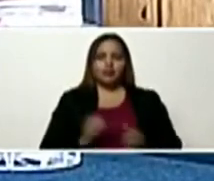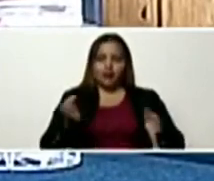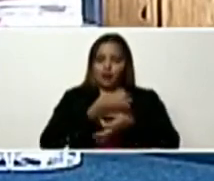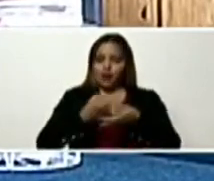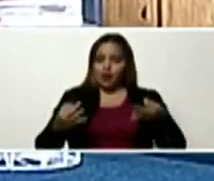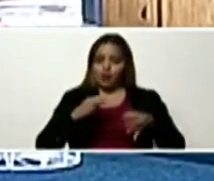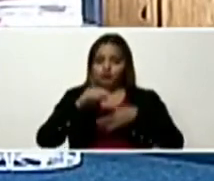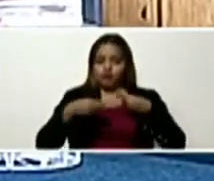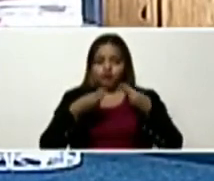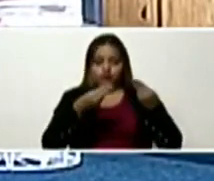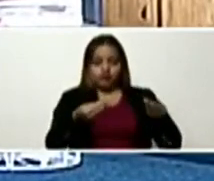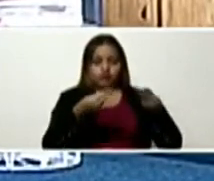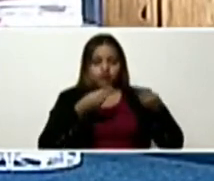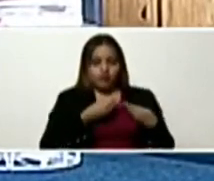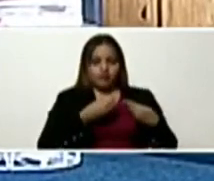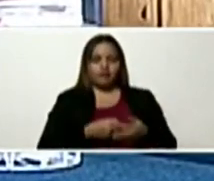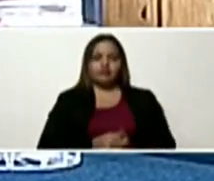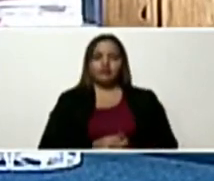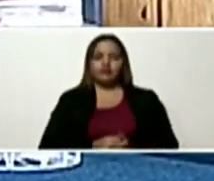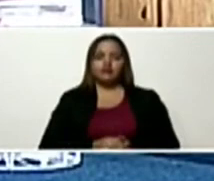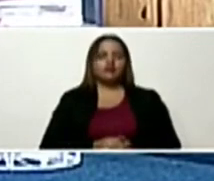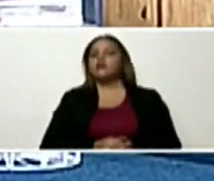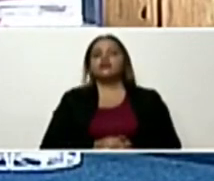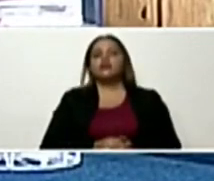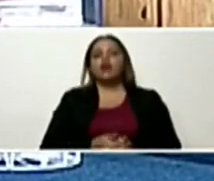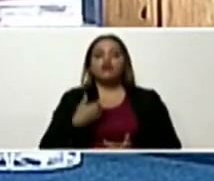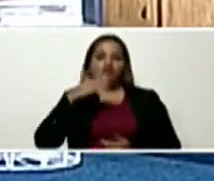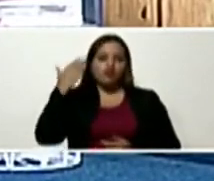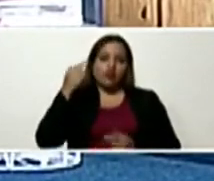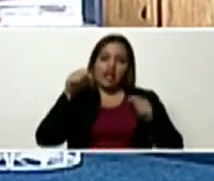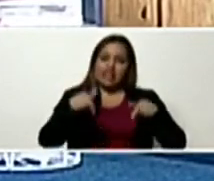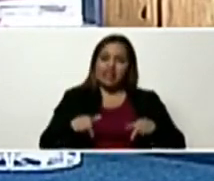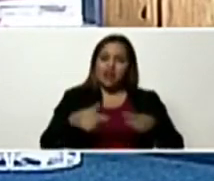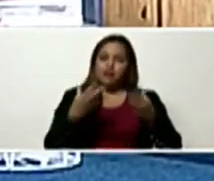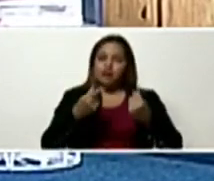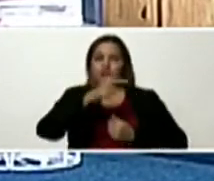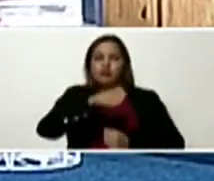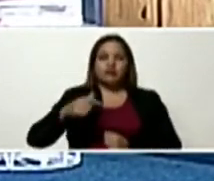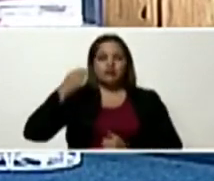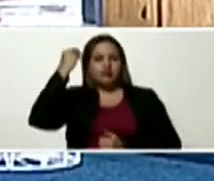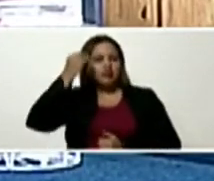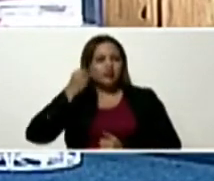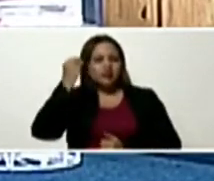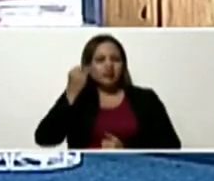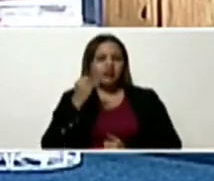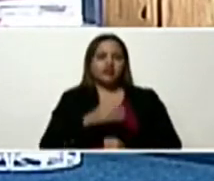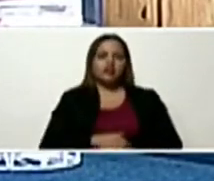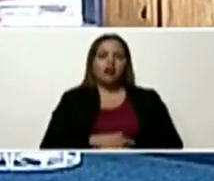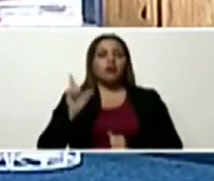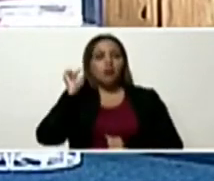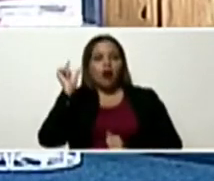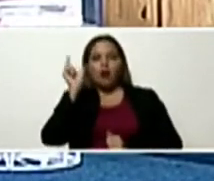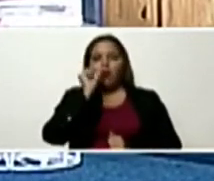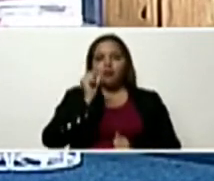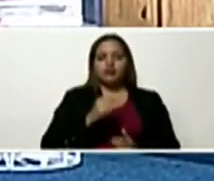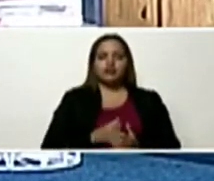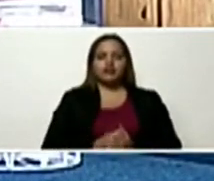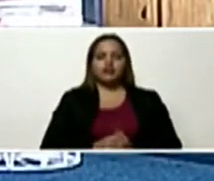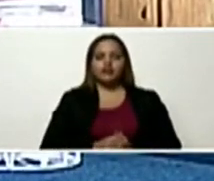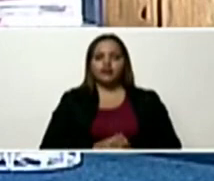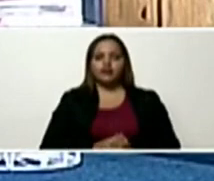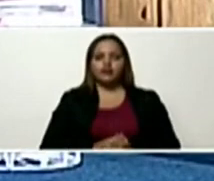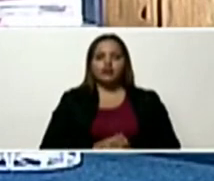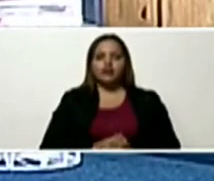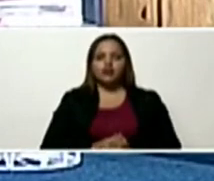extraordinario regalo que me acaban de hacer. Como yo sé que aquí hay varias pensadoras, pensadores, que